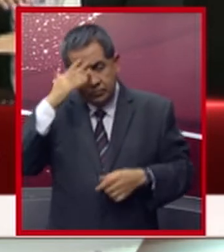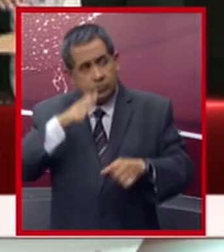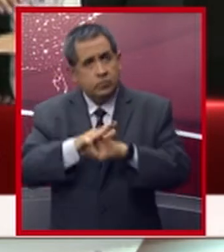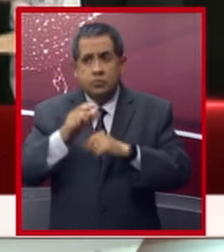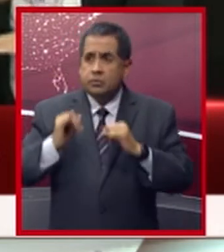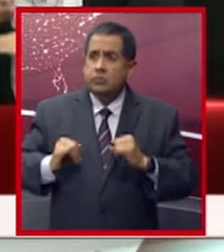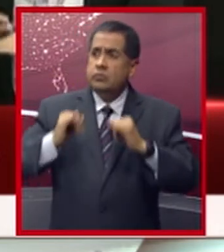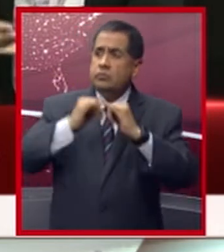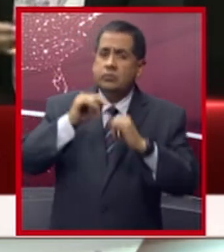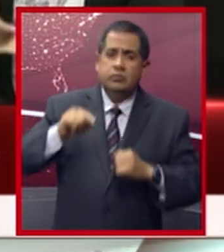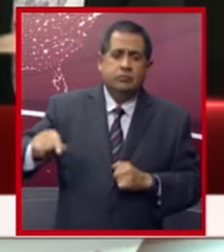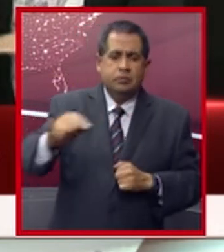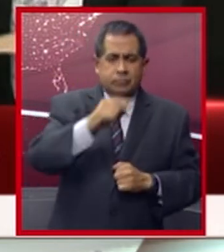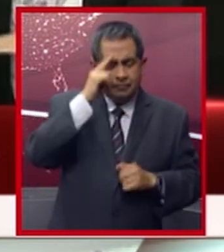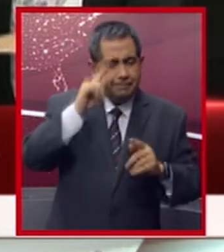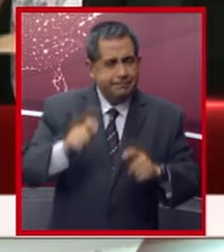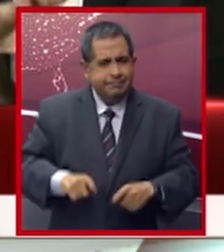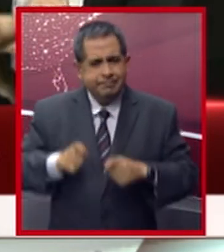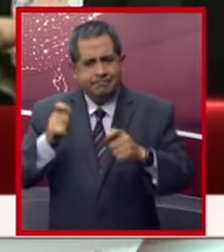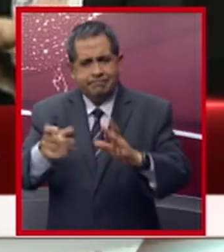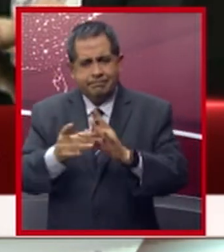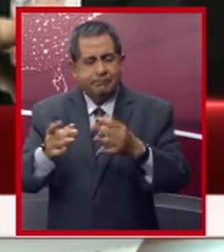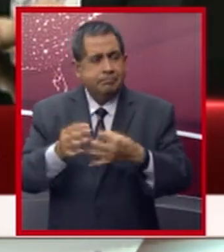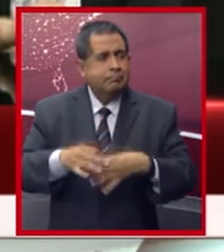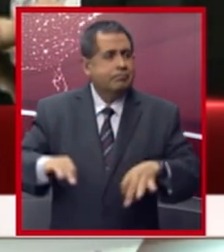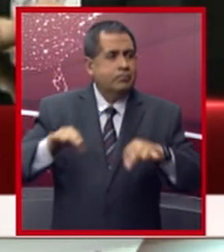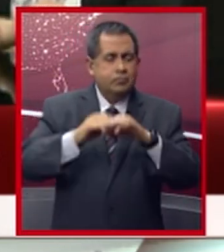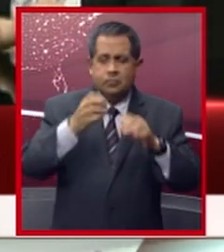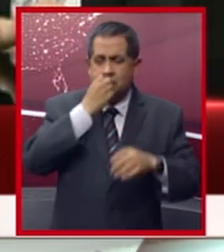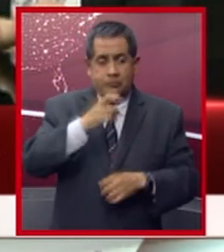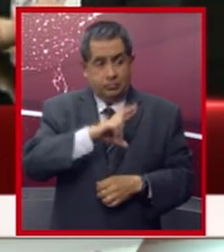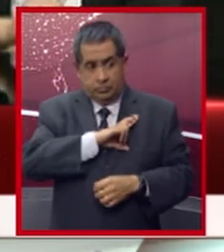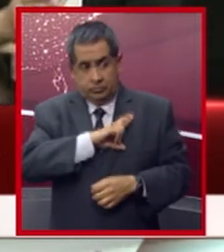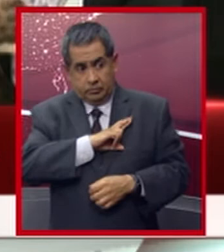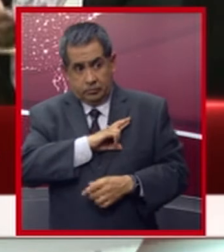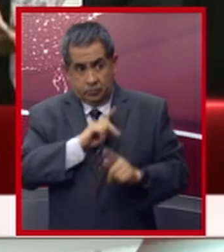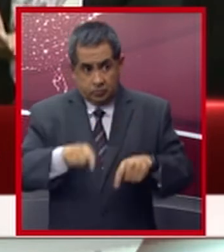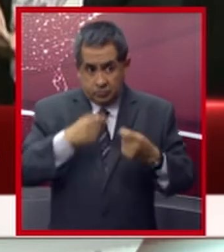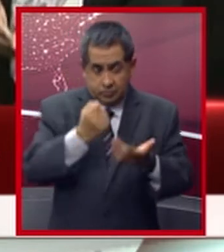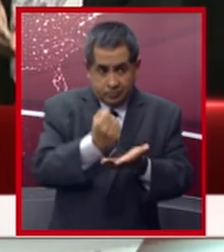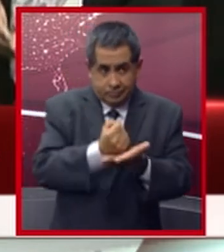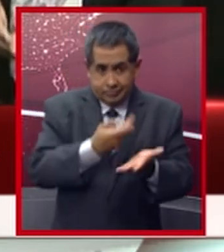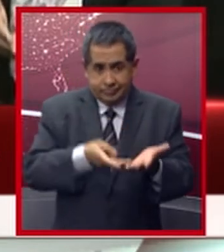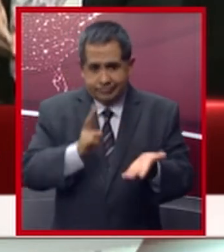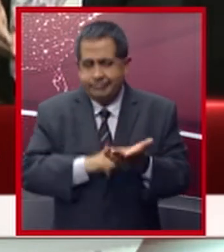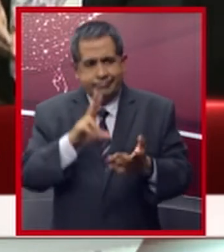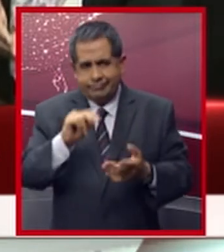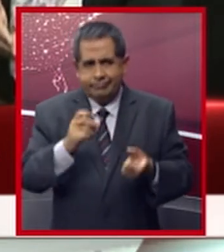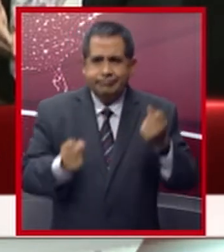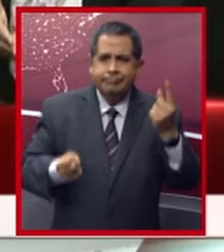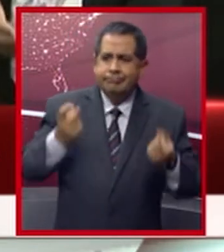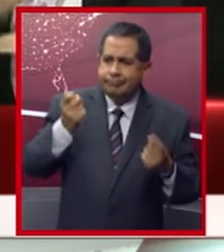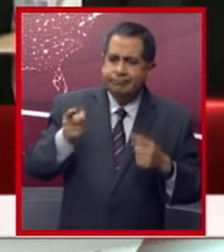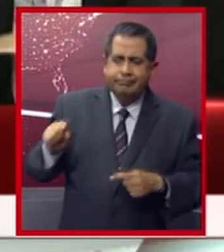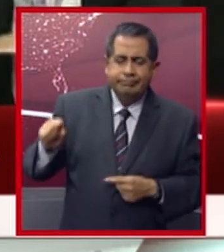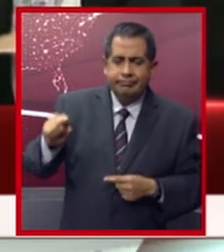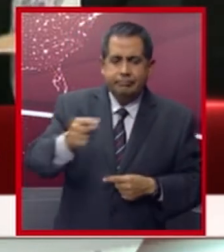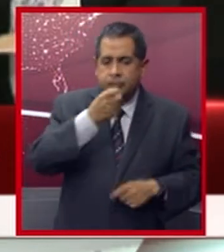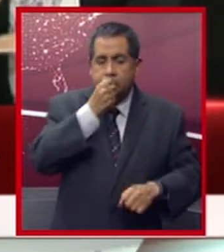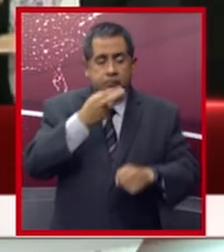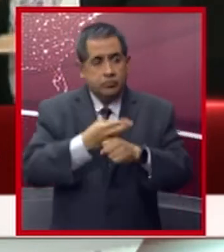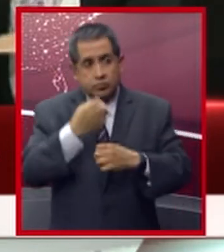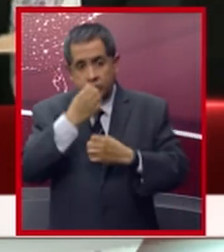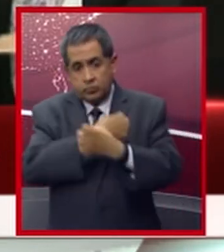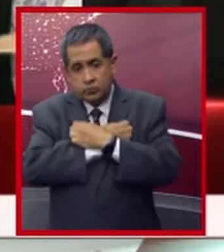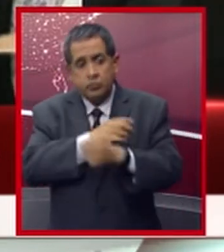institución le dieron facultades, porque no todas las privadas tienen facultades para revalidar. va a hacer una propuesta a la Secretaría de Educación de